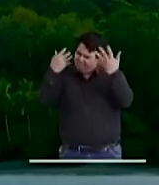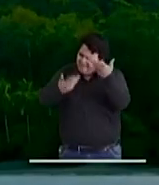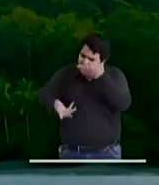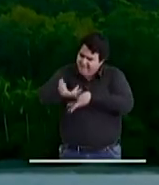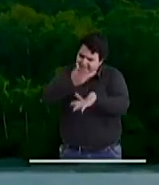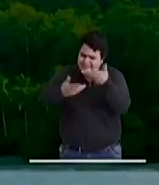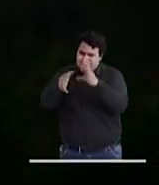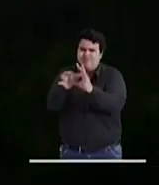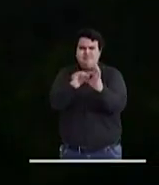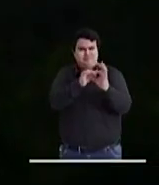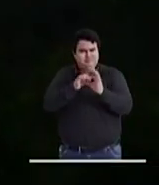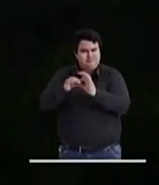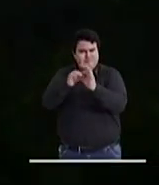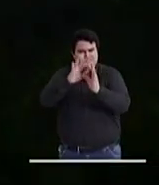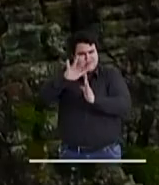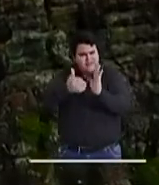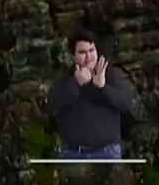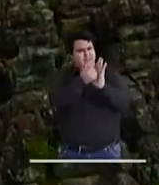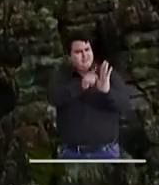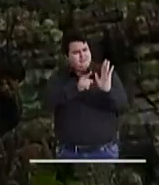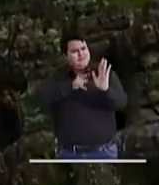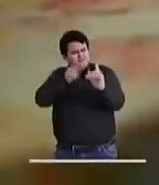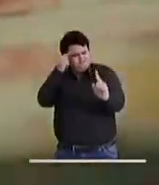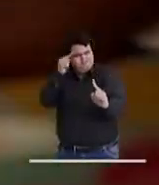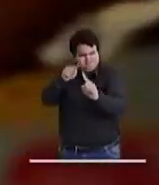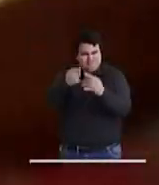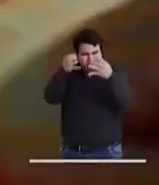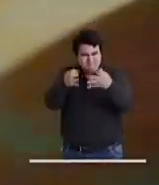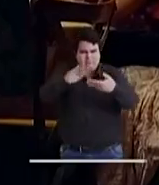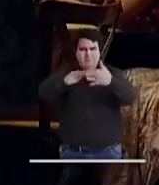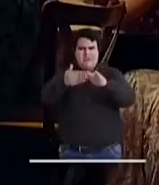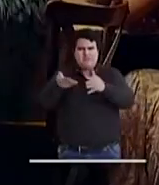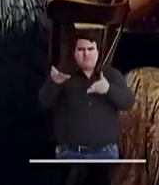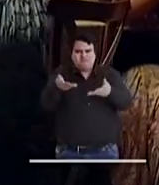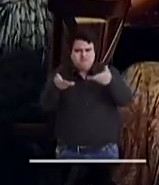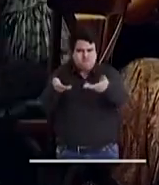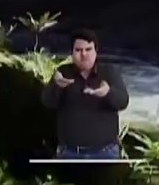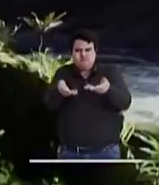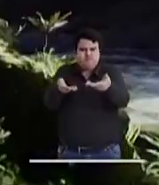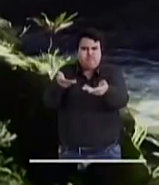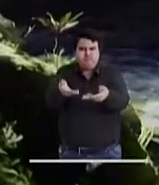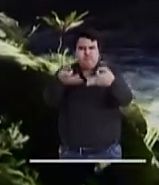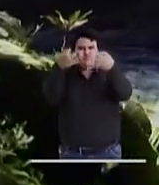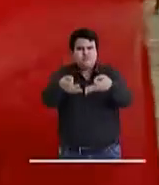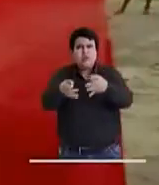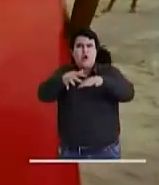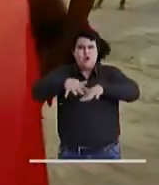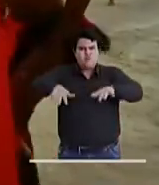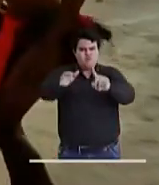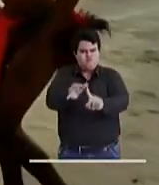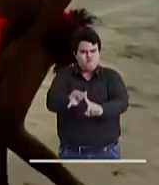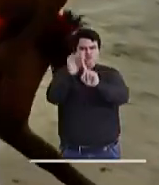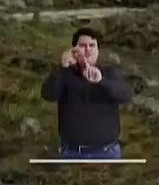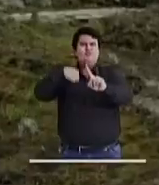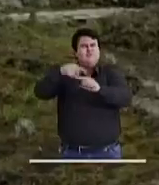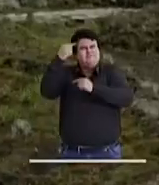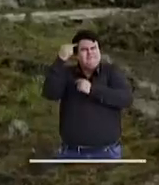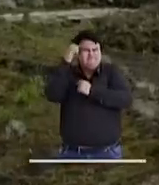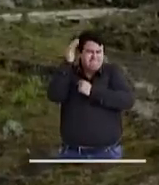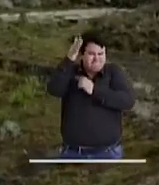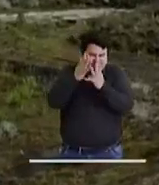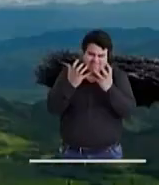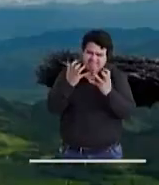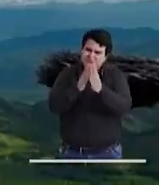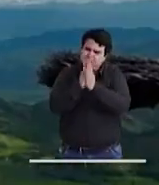es a que el sector turístico, particularmente, porque este sello pues también está vinculado a la cadena de valor extensa del